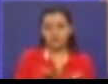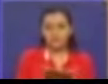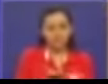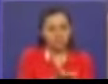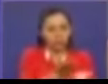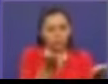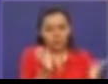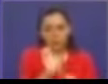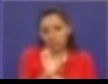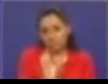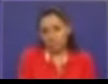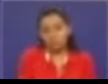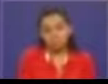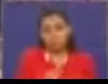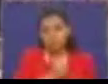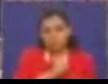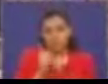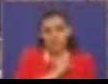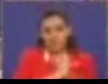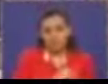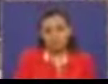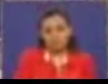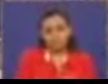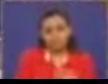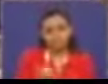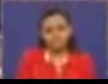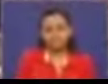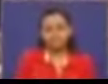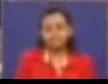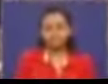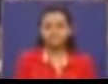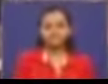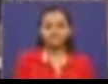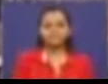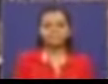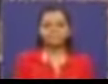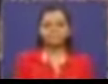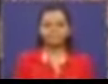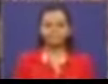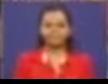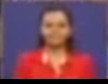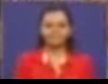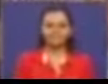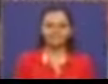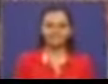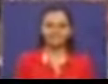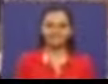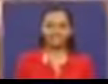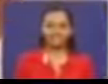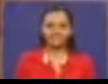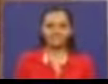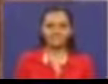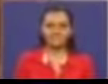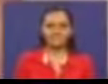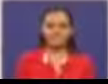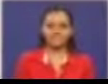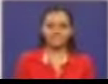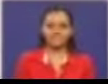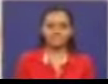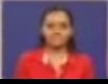pueblo ecuatoriano, compañero. Ya tenemos presidente, tenemos a Rafael. Ya tenemos